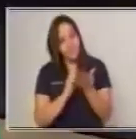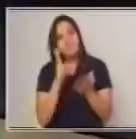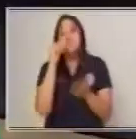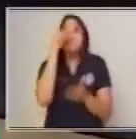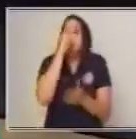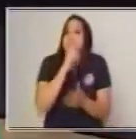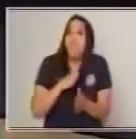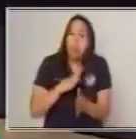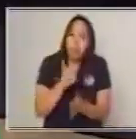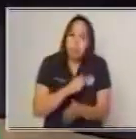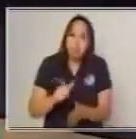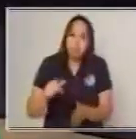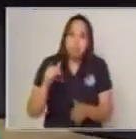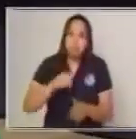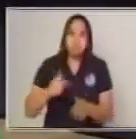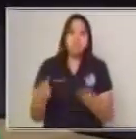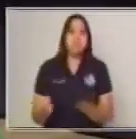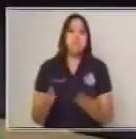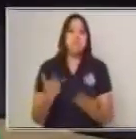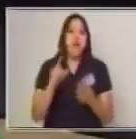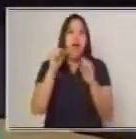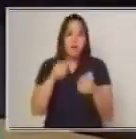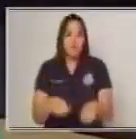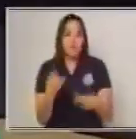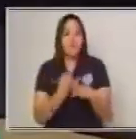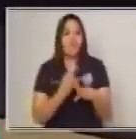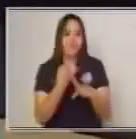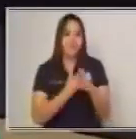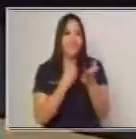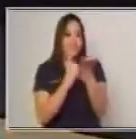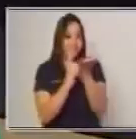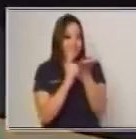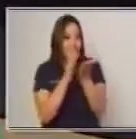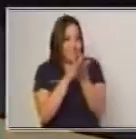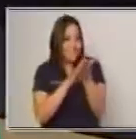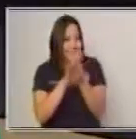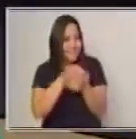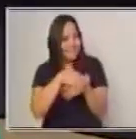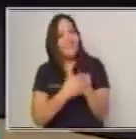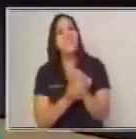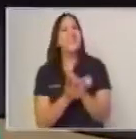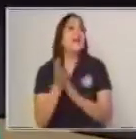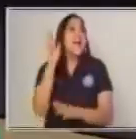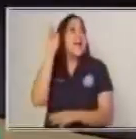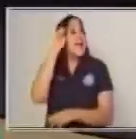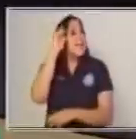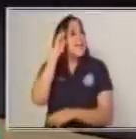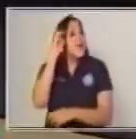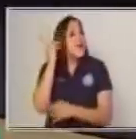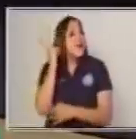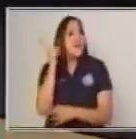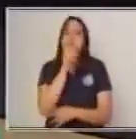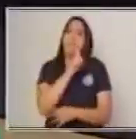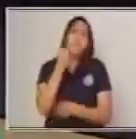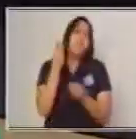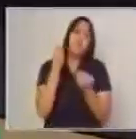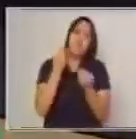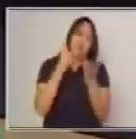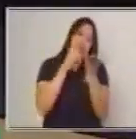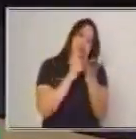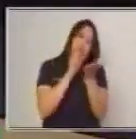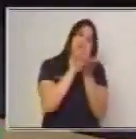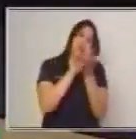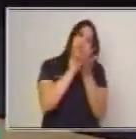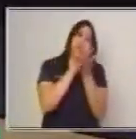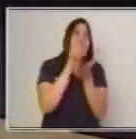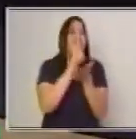tienes agua y jabón disponible, entonces podemos conseguir un bote de gel. Recuérdense no echar mucho para no